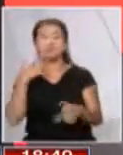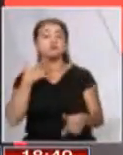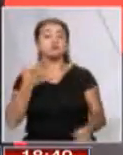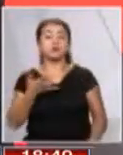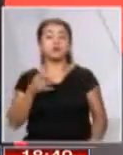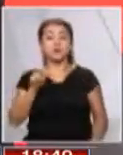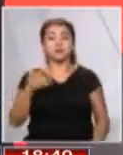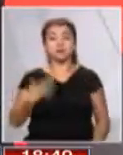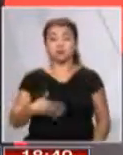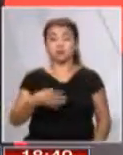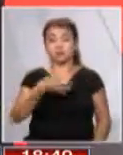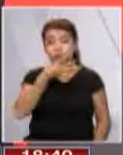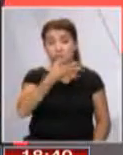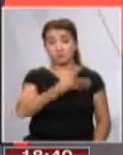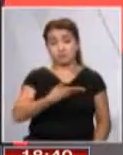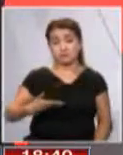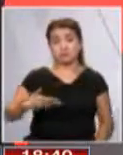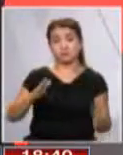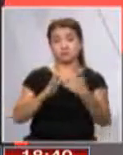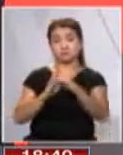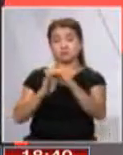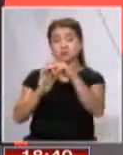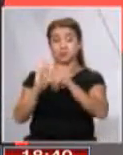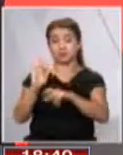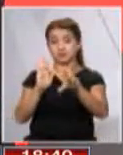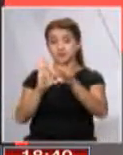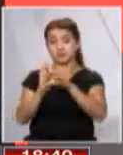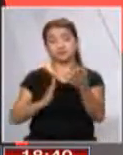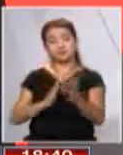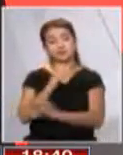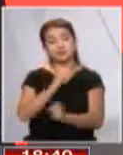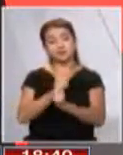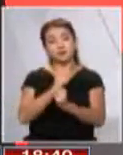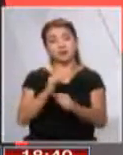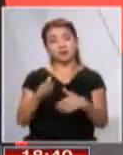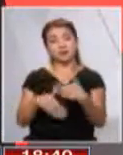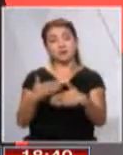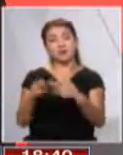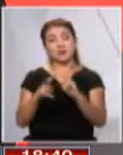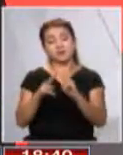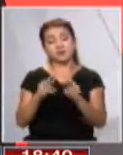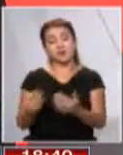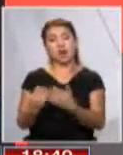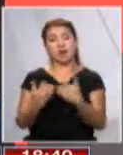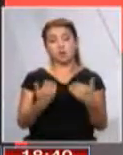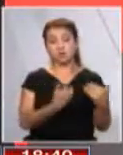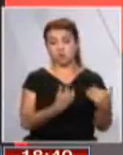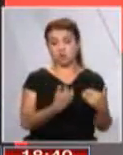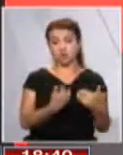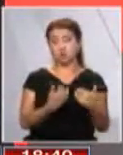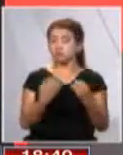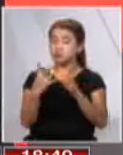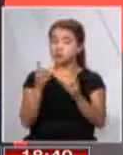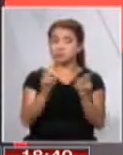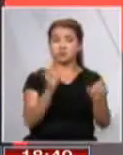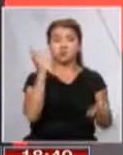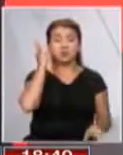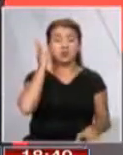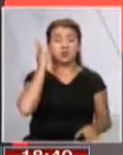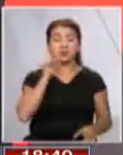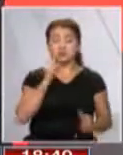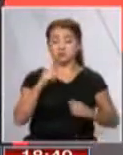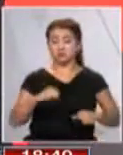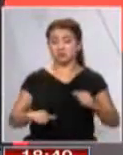y lo dijo la presidenta cuando envió el proyecto de ley vamos a trabajar en generar apoyo a estas miles de mujeres que sufren esta situación